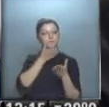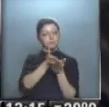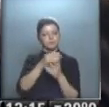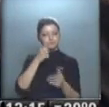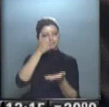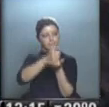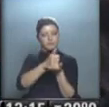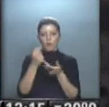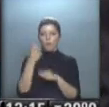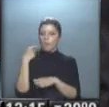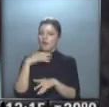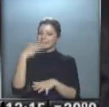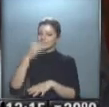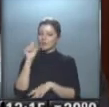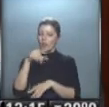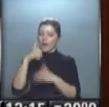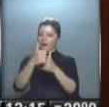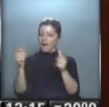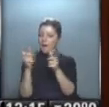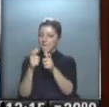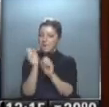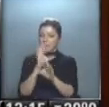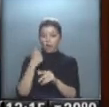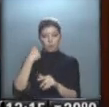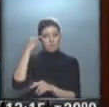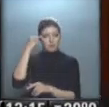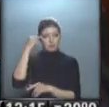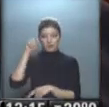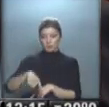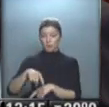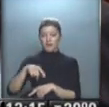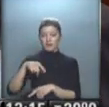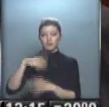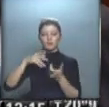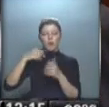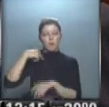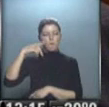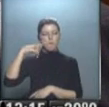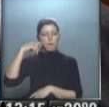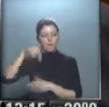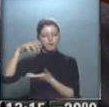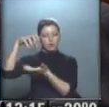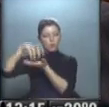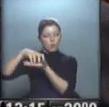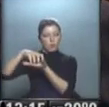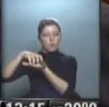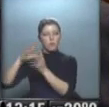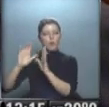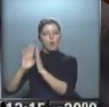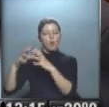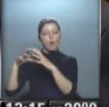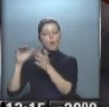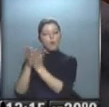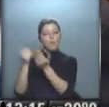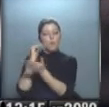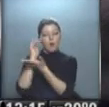escandaloso fallo de la Cámara, que nosotros consideramos que está hecho absolutamente a medida del Grupo Clarín y protegiendo pura y